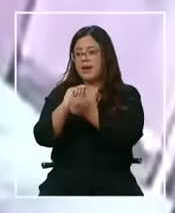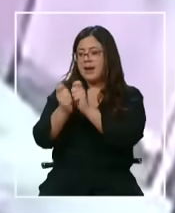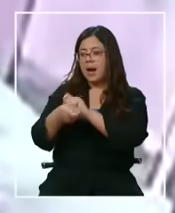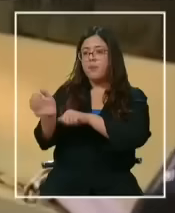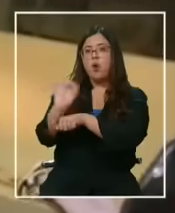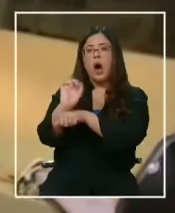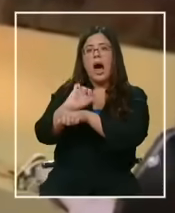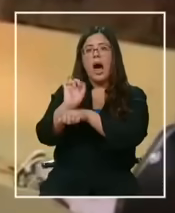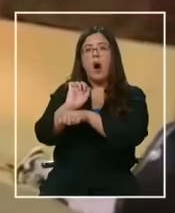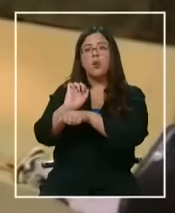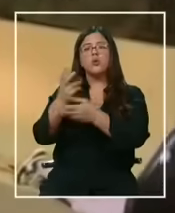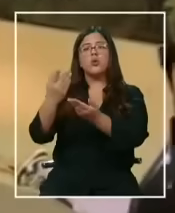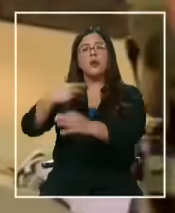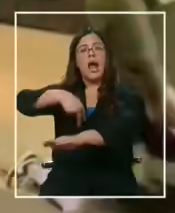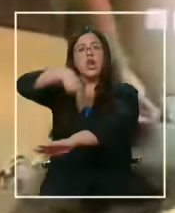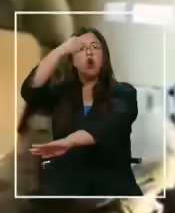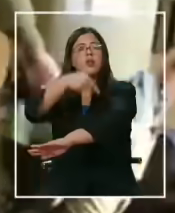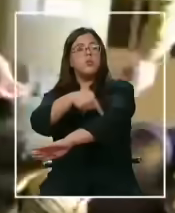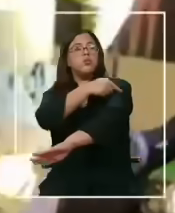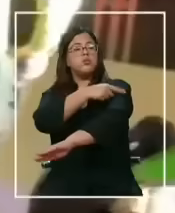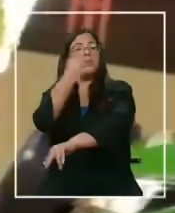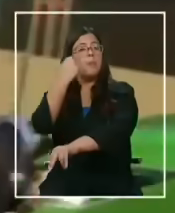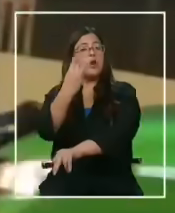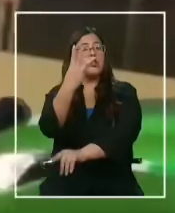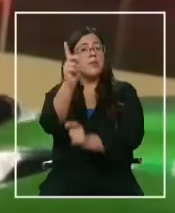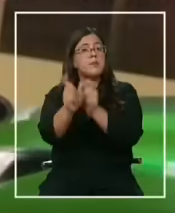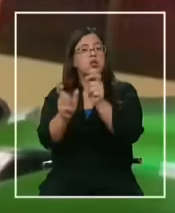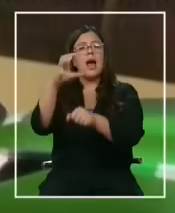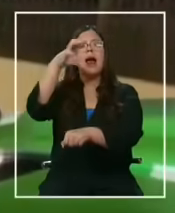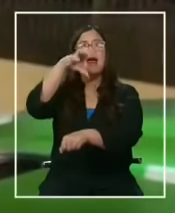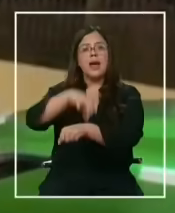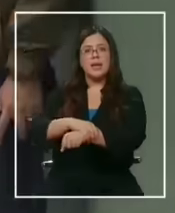frenazo sus tres compañeros de delito cayeron